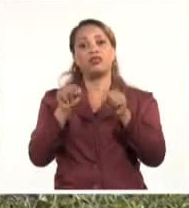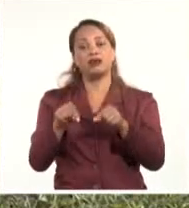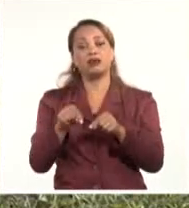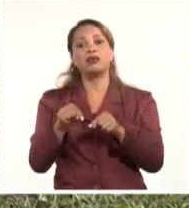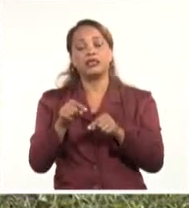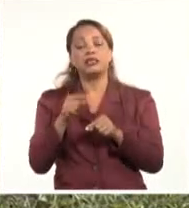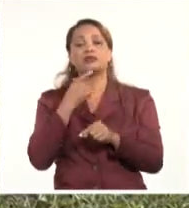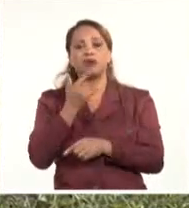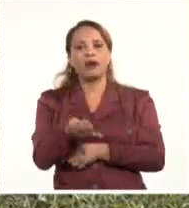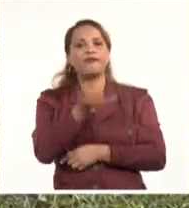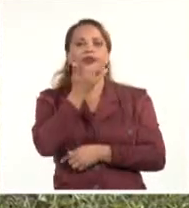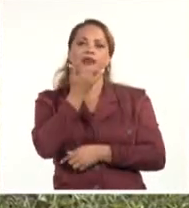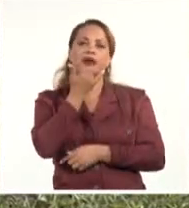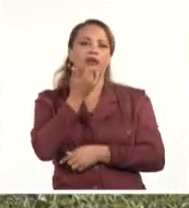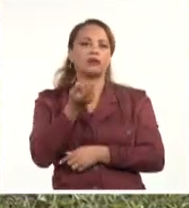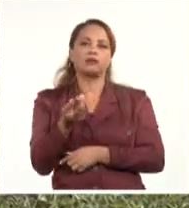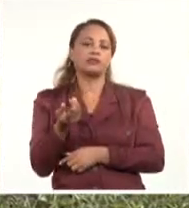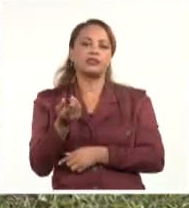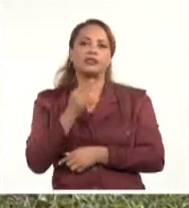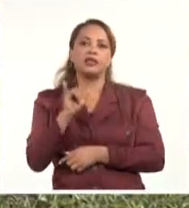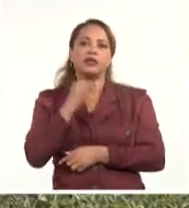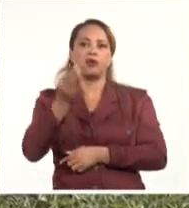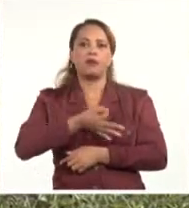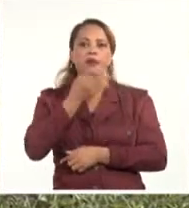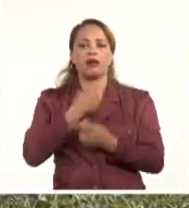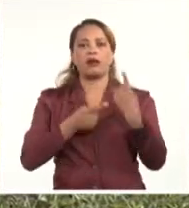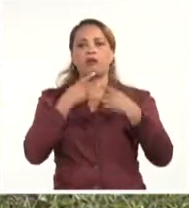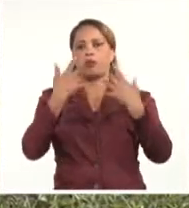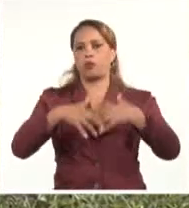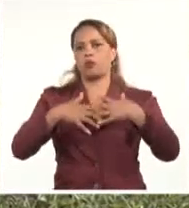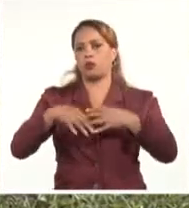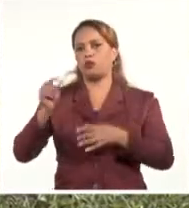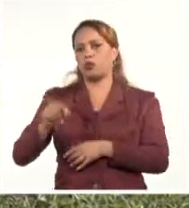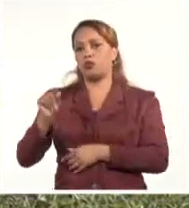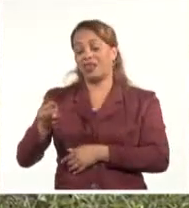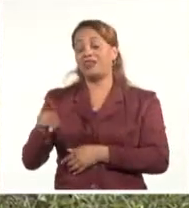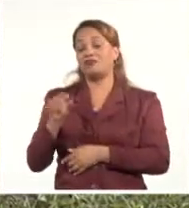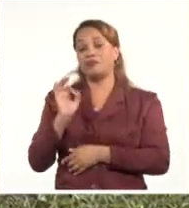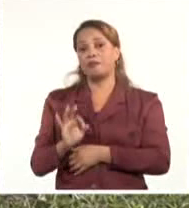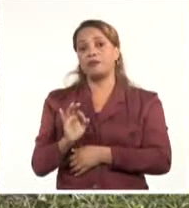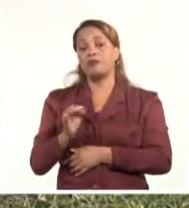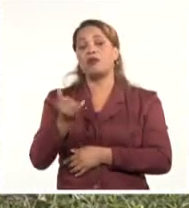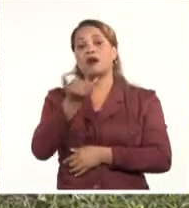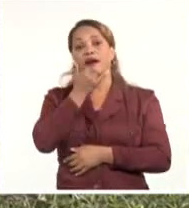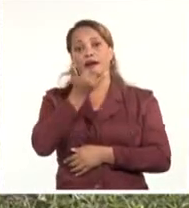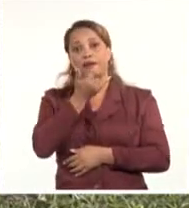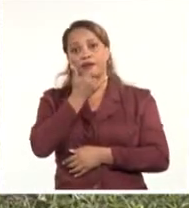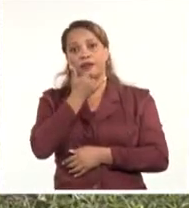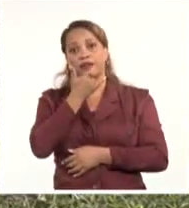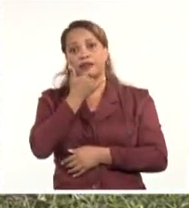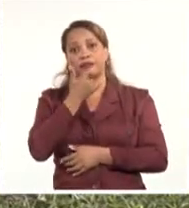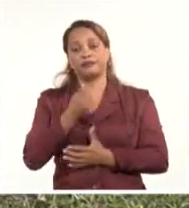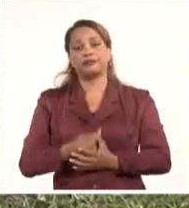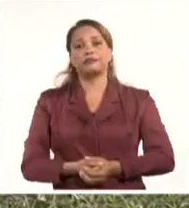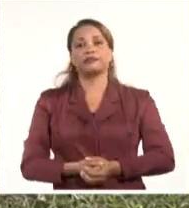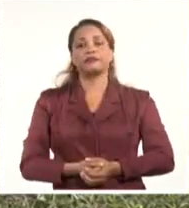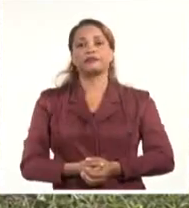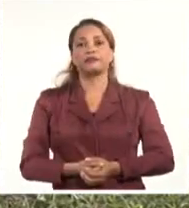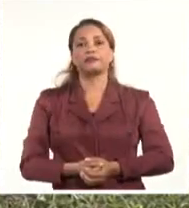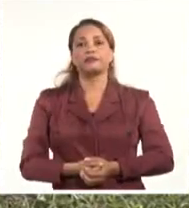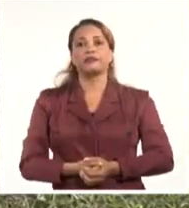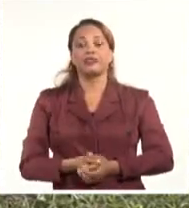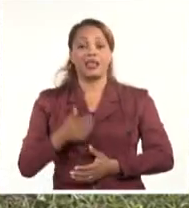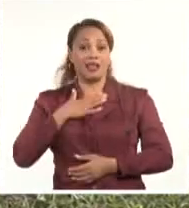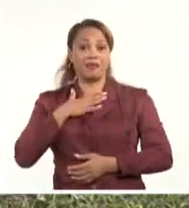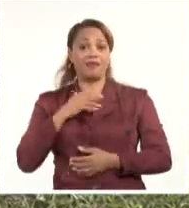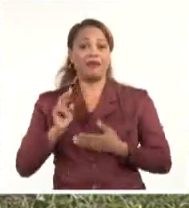blandos, que no deja, como comentaba algún productor, de que el burocratismo que no cambie, y lo hemos podido ver inclusive en las propias